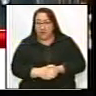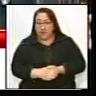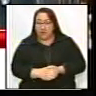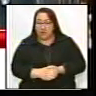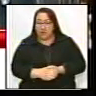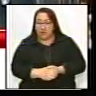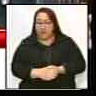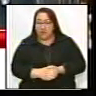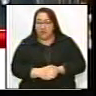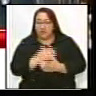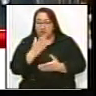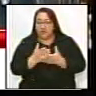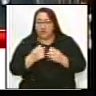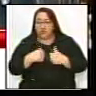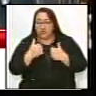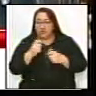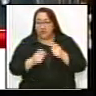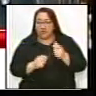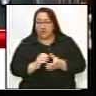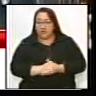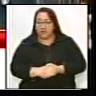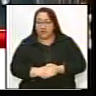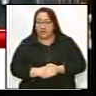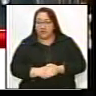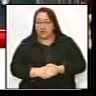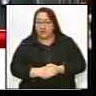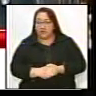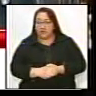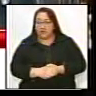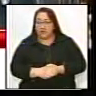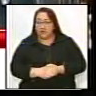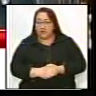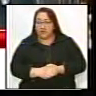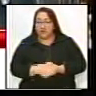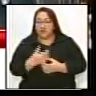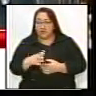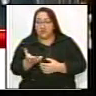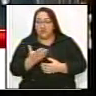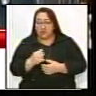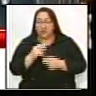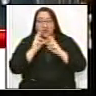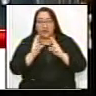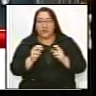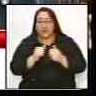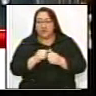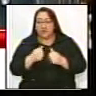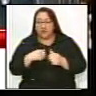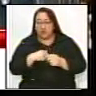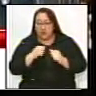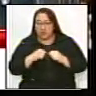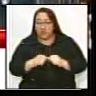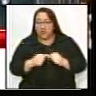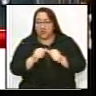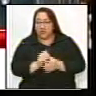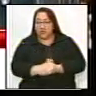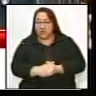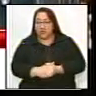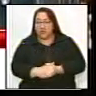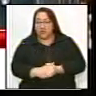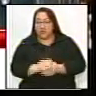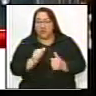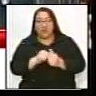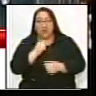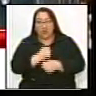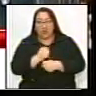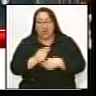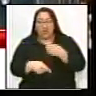esta situación que están viviendo estos ciudadanos. Consideramos que hemos recibido esta respuesta, pero vamos a continuar todavía con las acciones